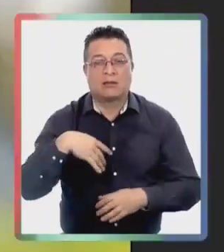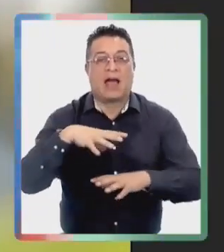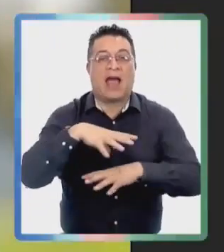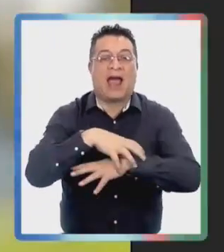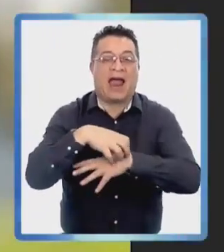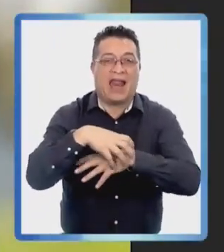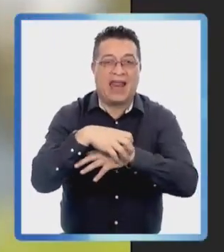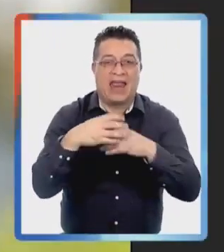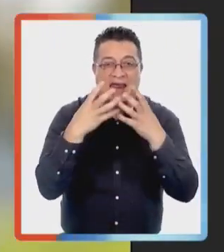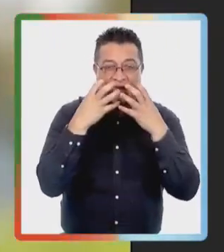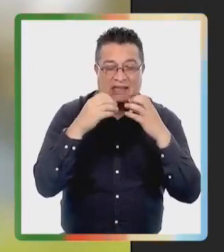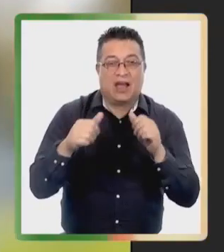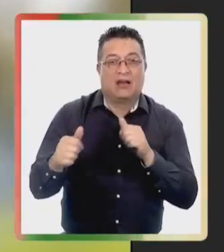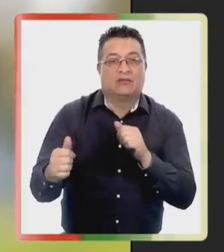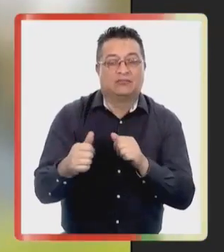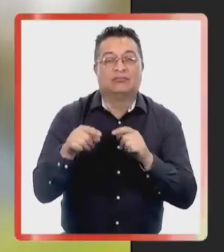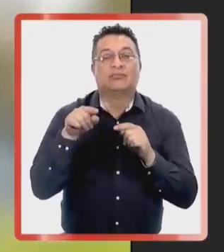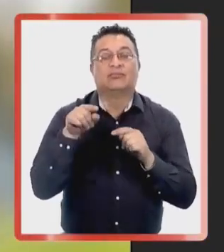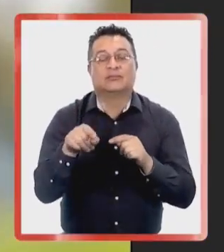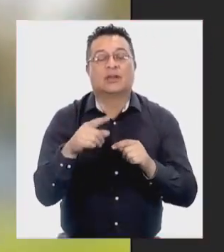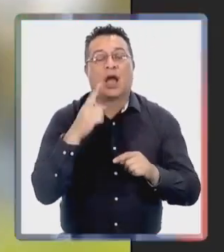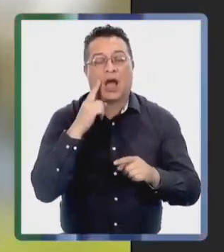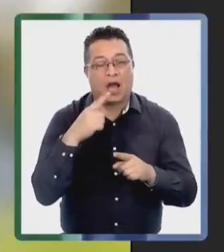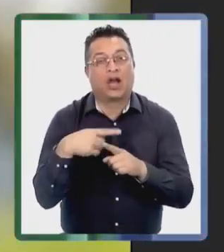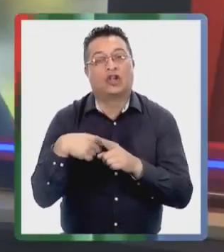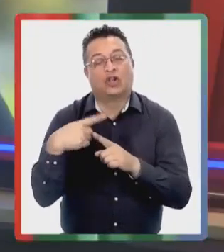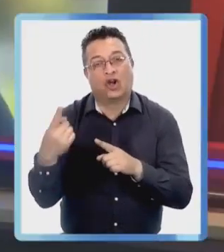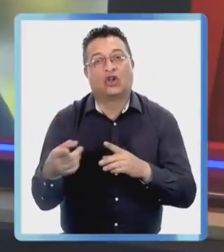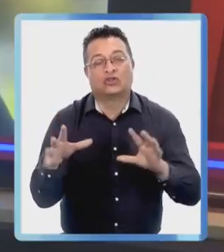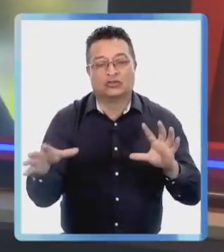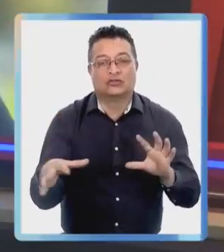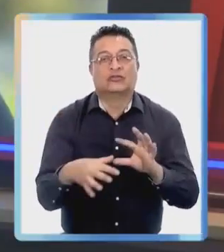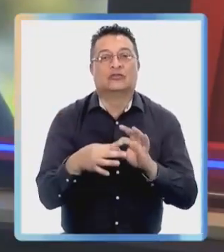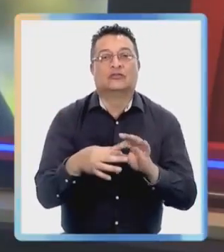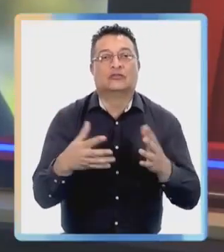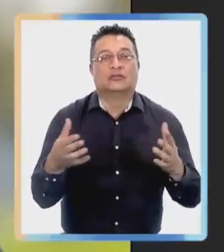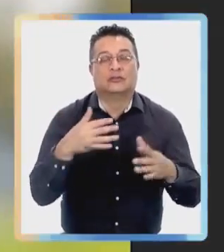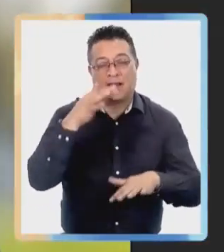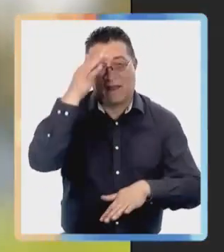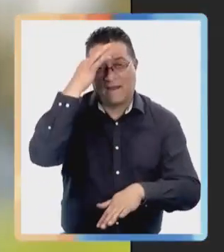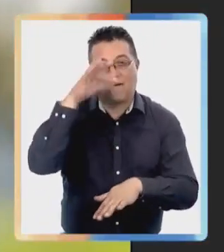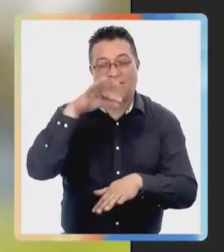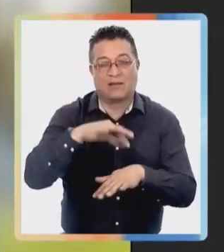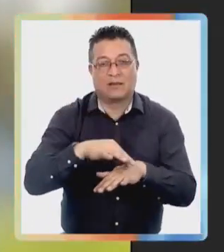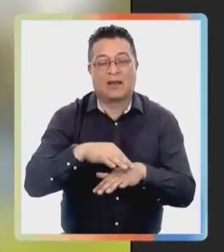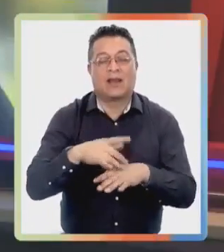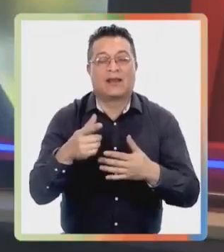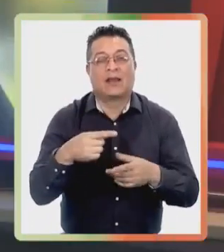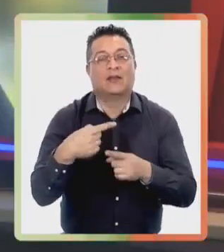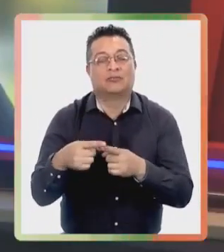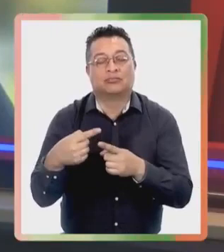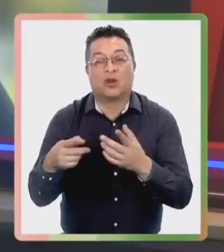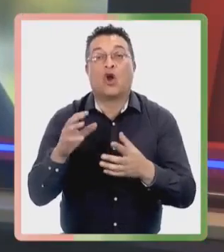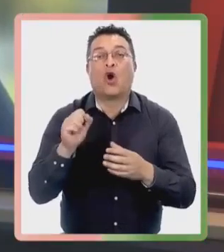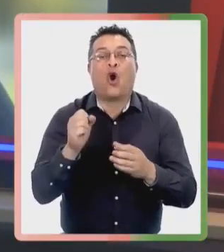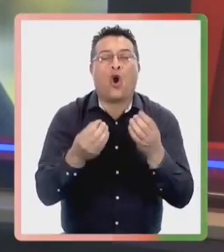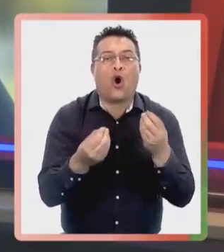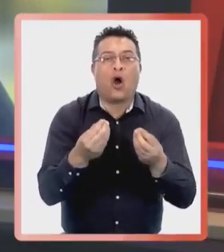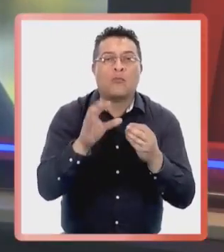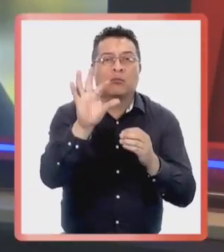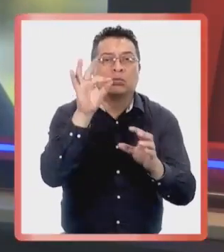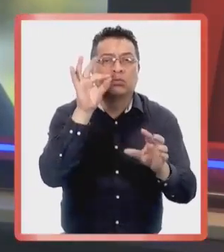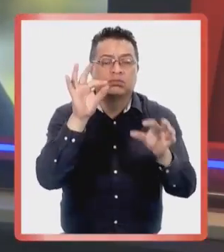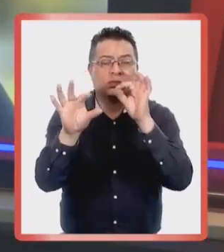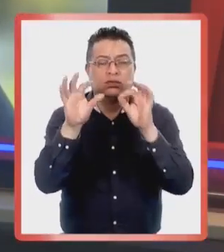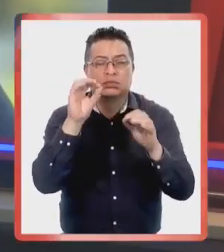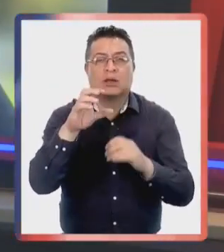a alergia, están los asmas que son asociados a enfermedades laborales. ¿Y cómo se diagnostica el asma? Porque